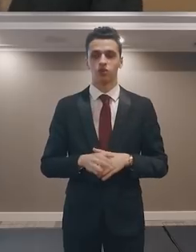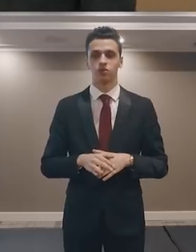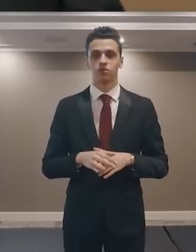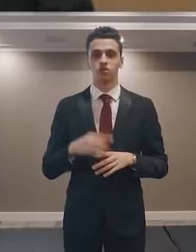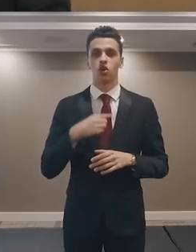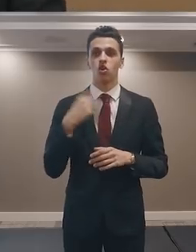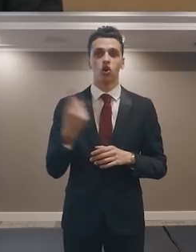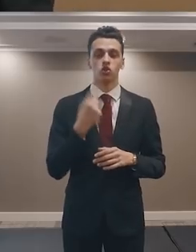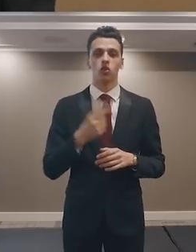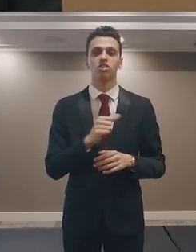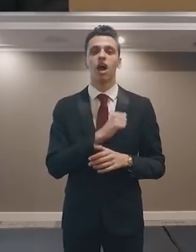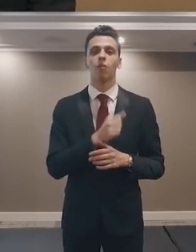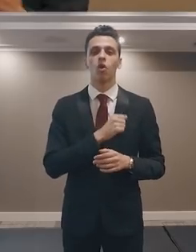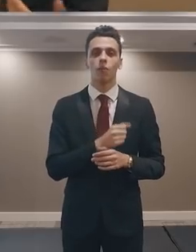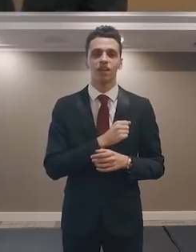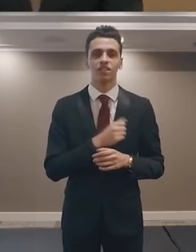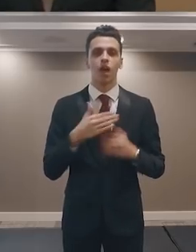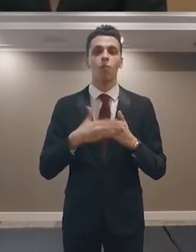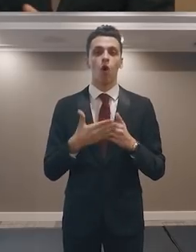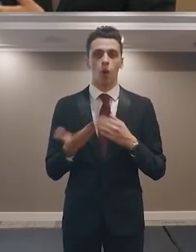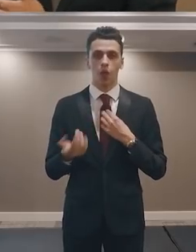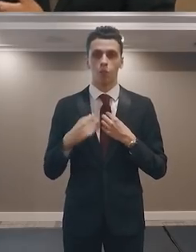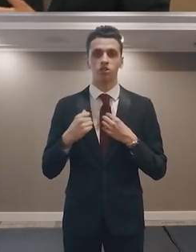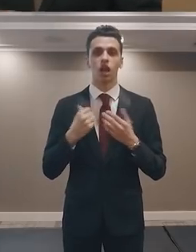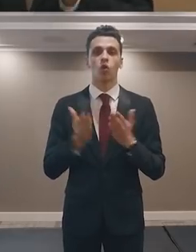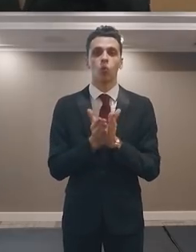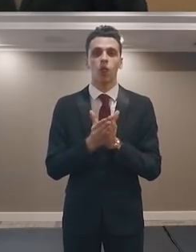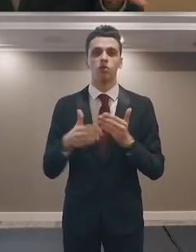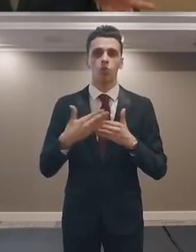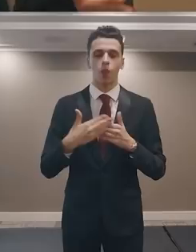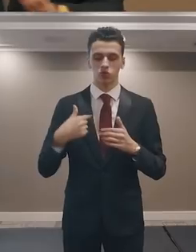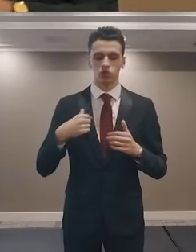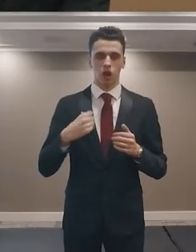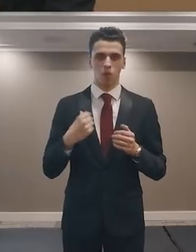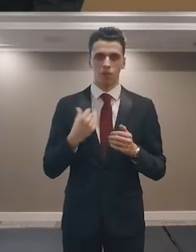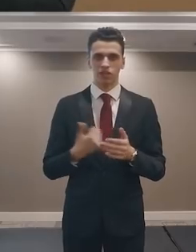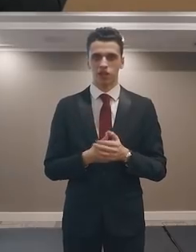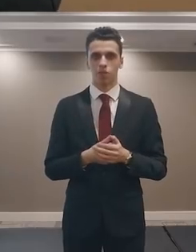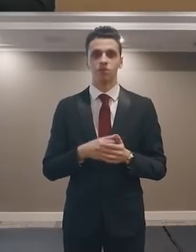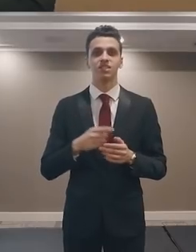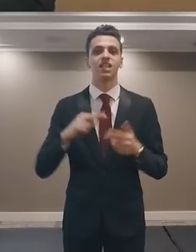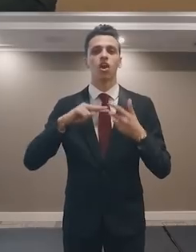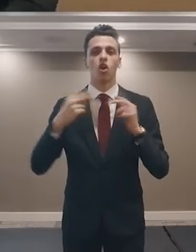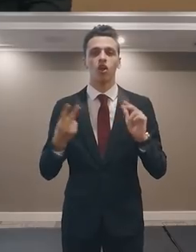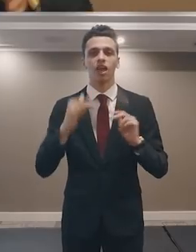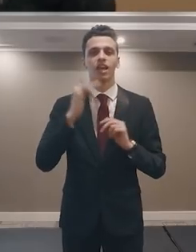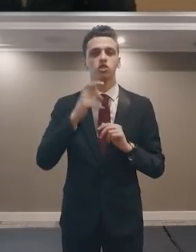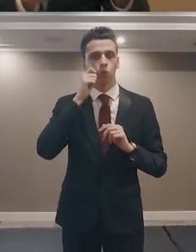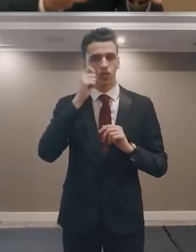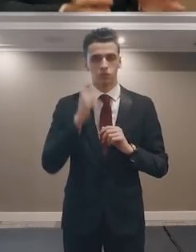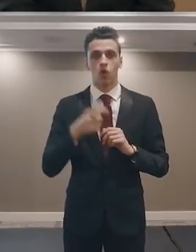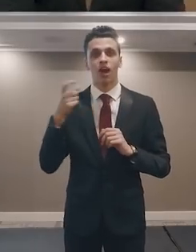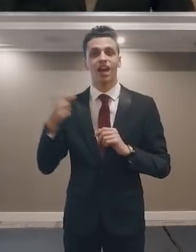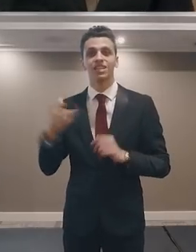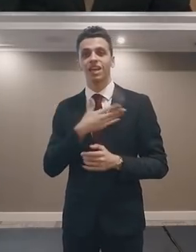a aprovechar tendencias que tendencias aprovechamos en incluir tecnología y turismo gente que quiere viajar y